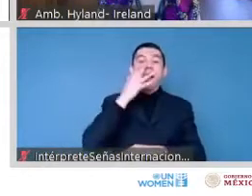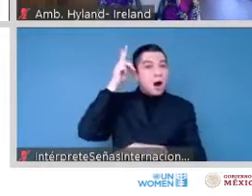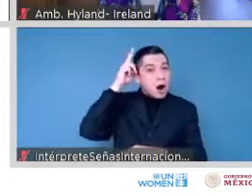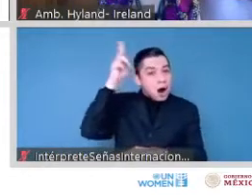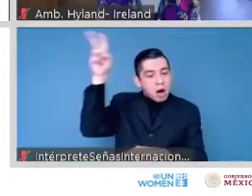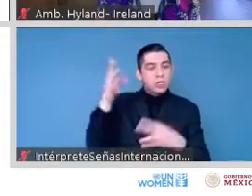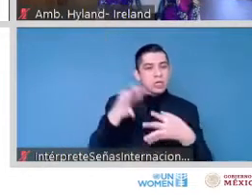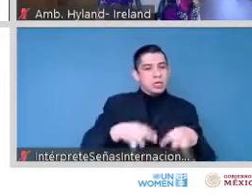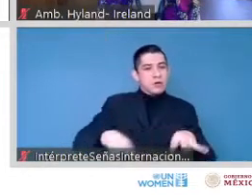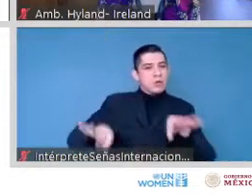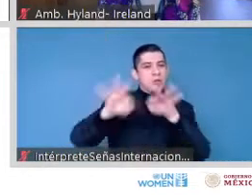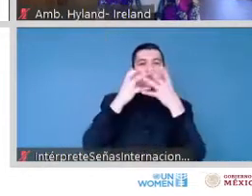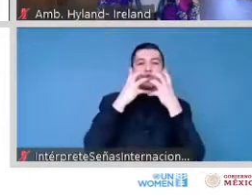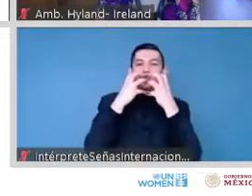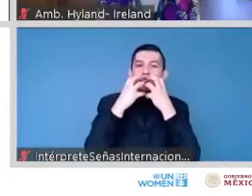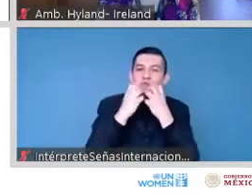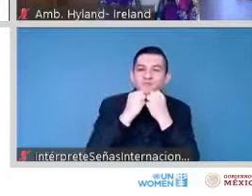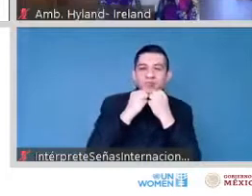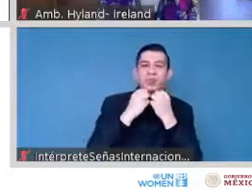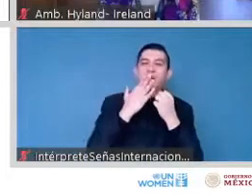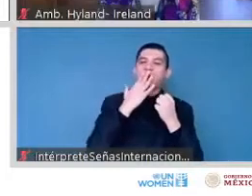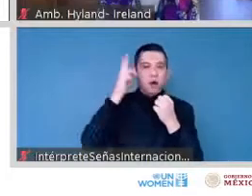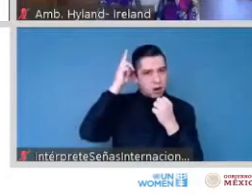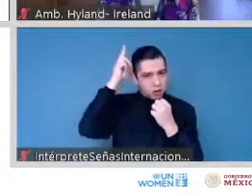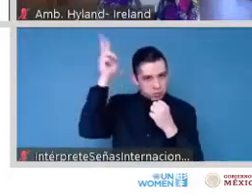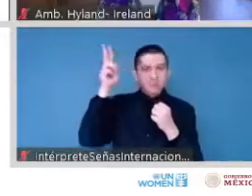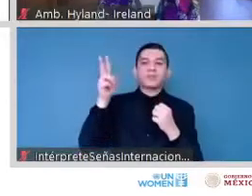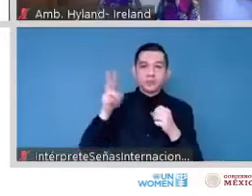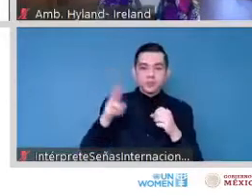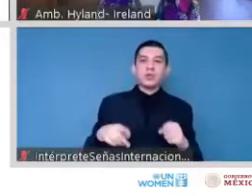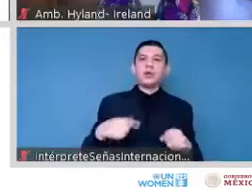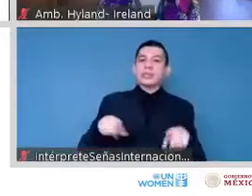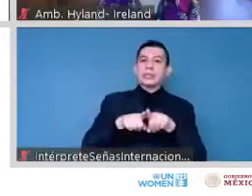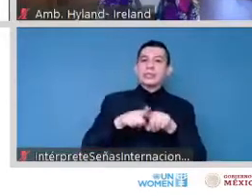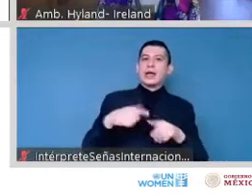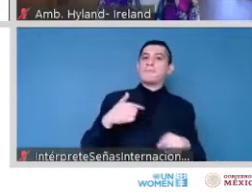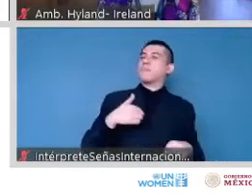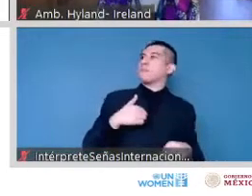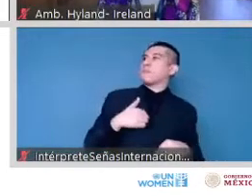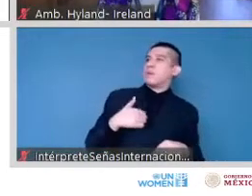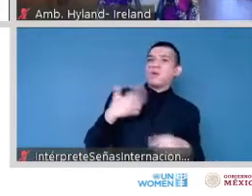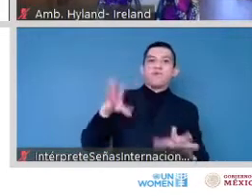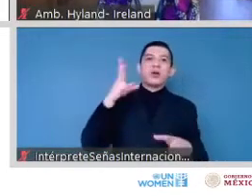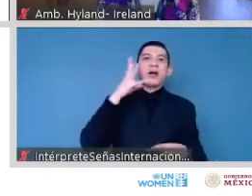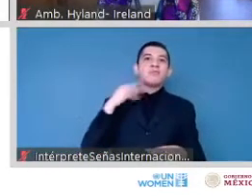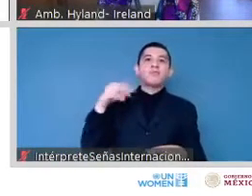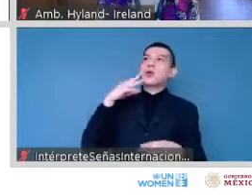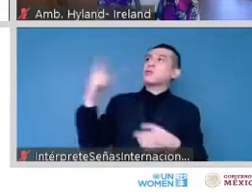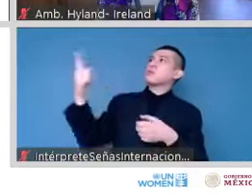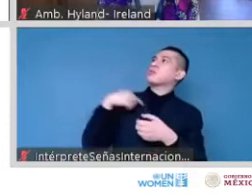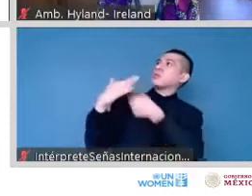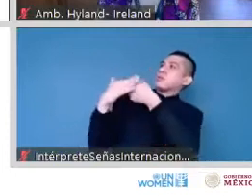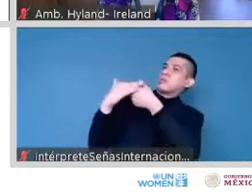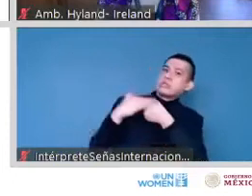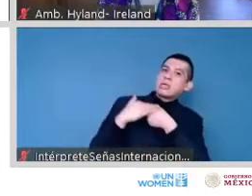el territorio, pues también lo estamos viviendo nosotras en nuestros cuerpos, lo estamos viviendo nosotras con nuestros hijos, nuestros hermanos, nuestros padres